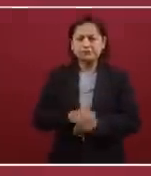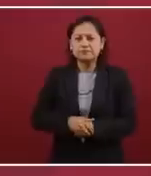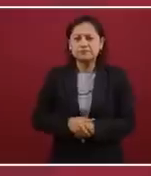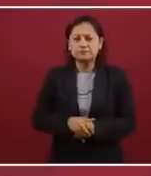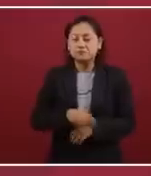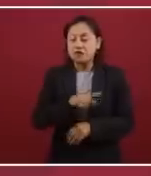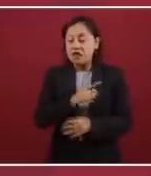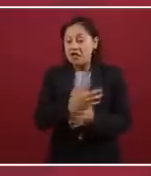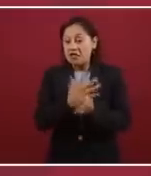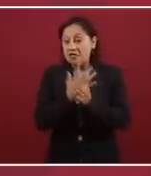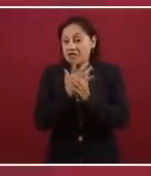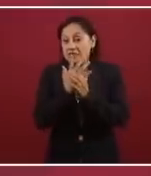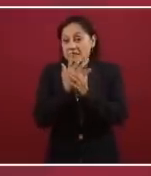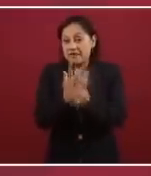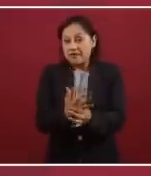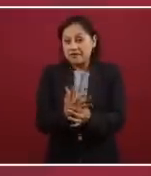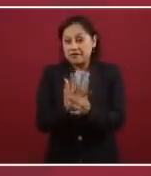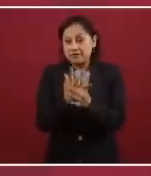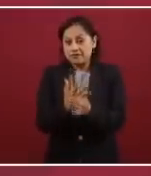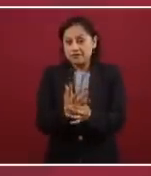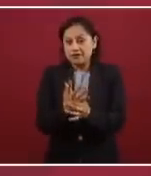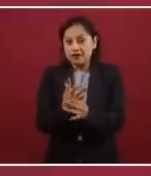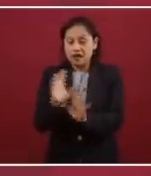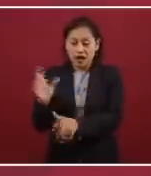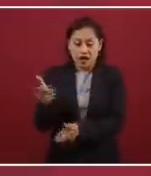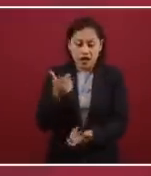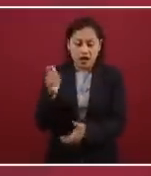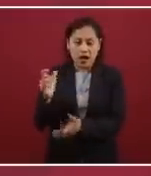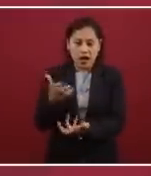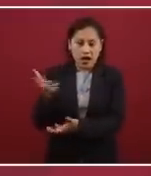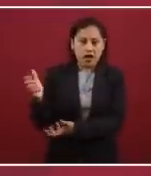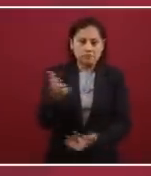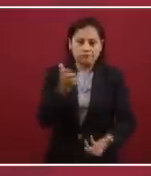produciendo 3 millones de barriles diarios.